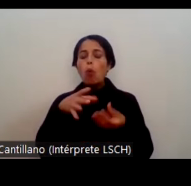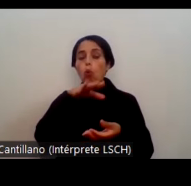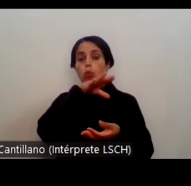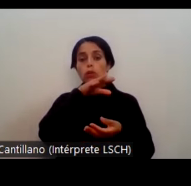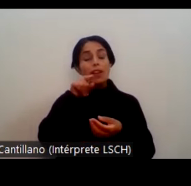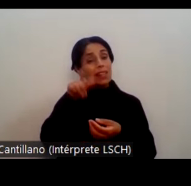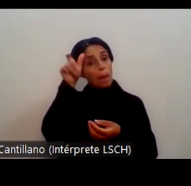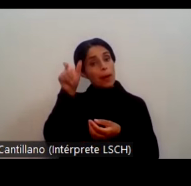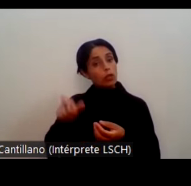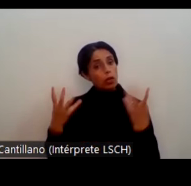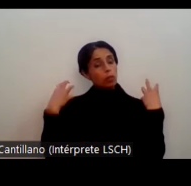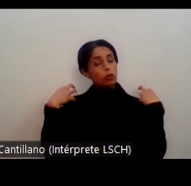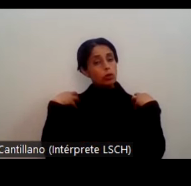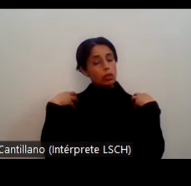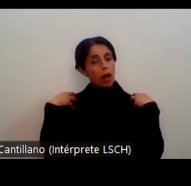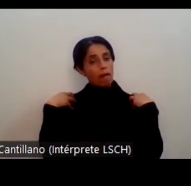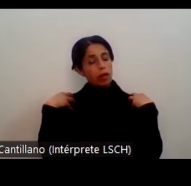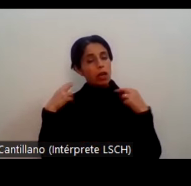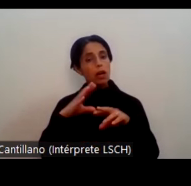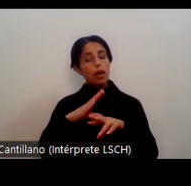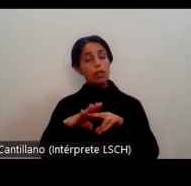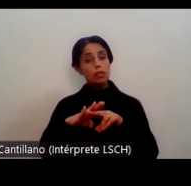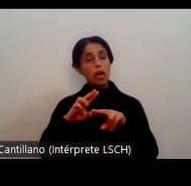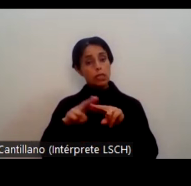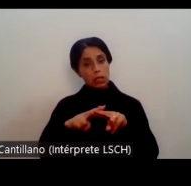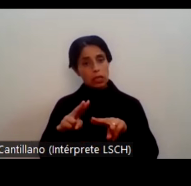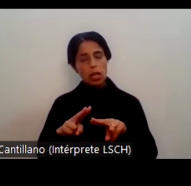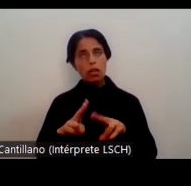actuaba como oficiante del rito chamánico,